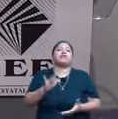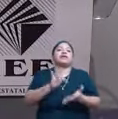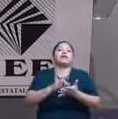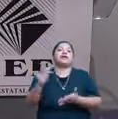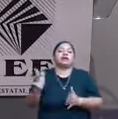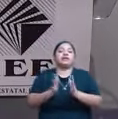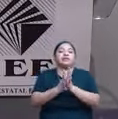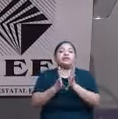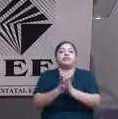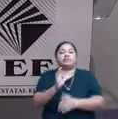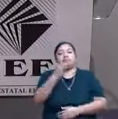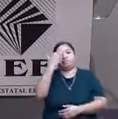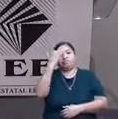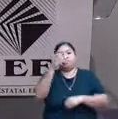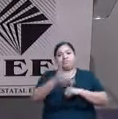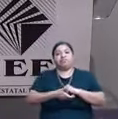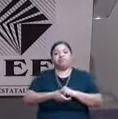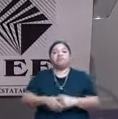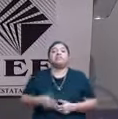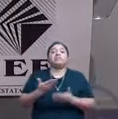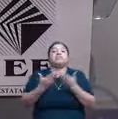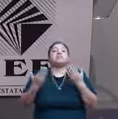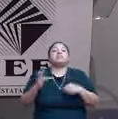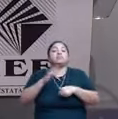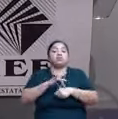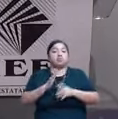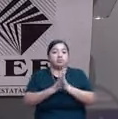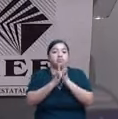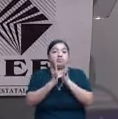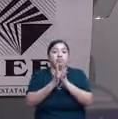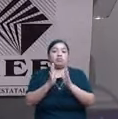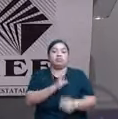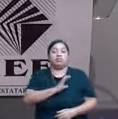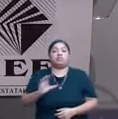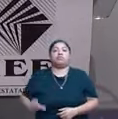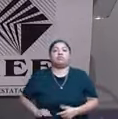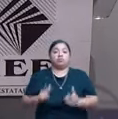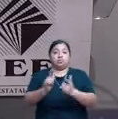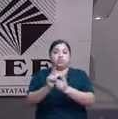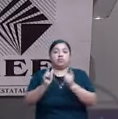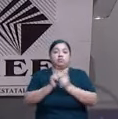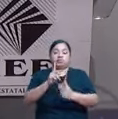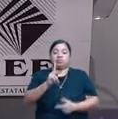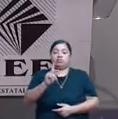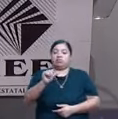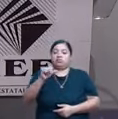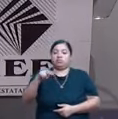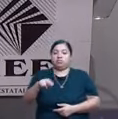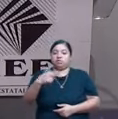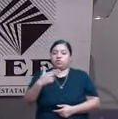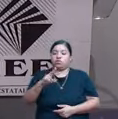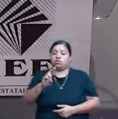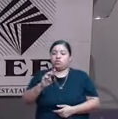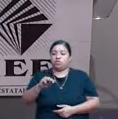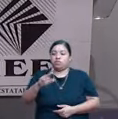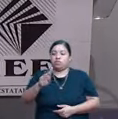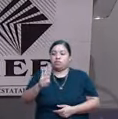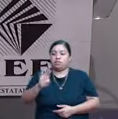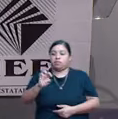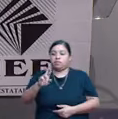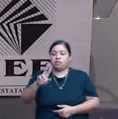por su intervención, candidato. Se acabó su tiempo. Ahora corresponde la participación del candidato del Partido Acción Nacional, Humberto Pacheco